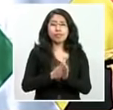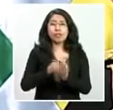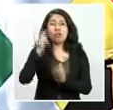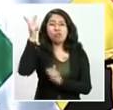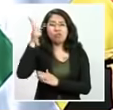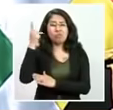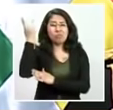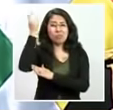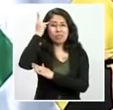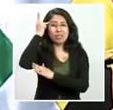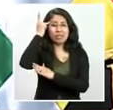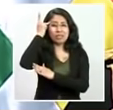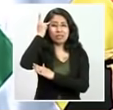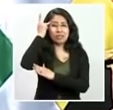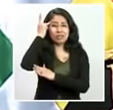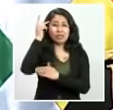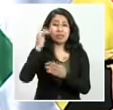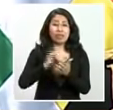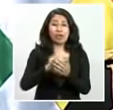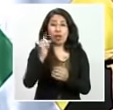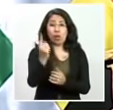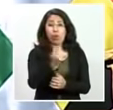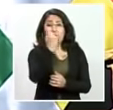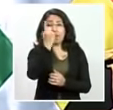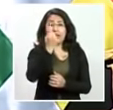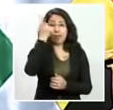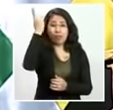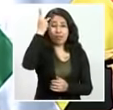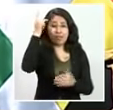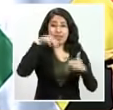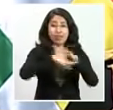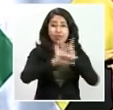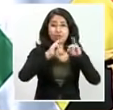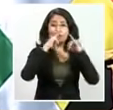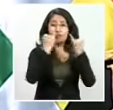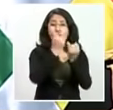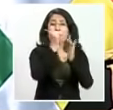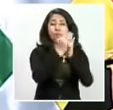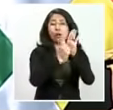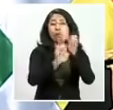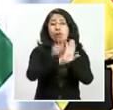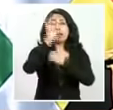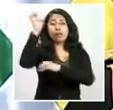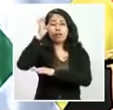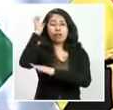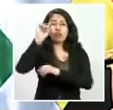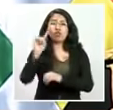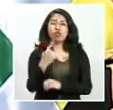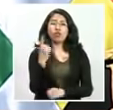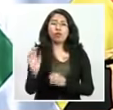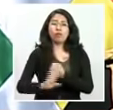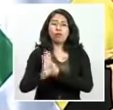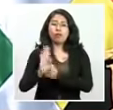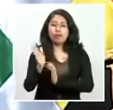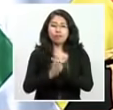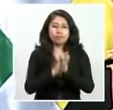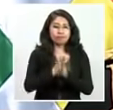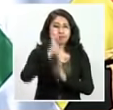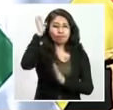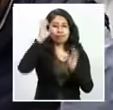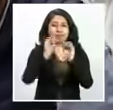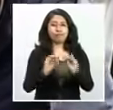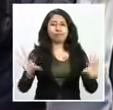políticos, cuando la única política que tiene que primar en la Procuraduría es defender los intereses del Estado